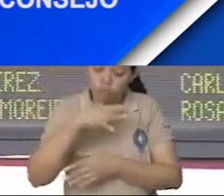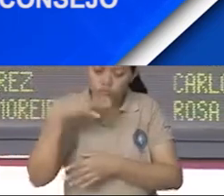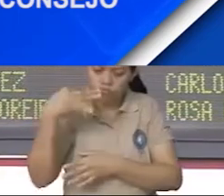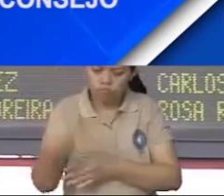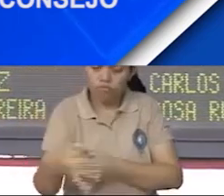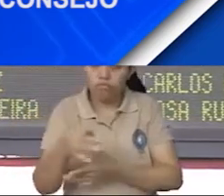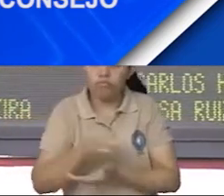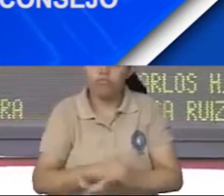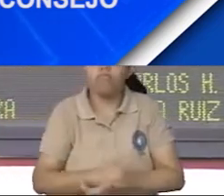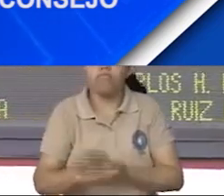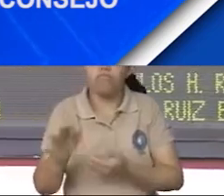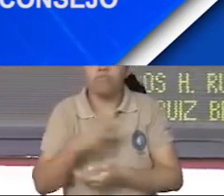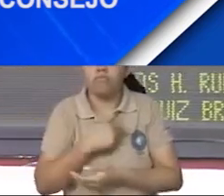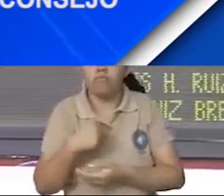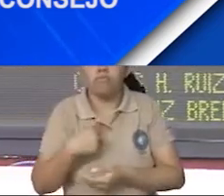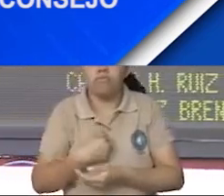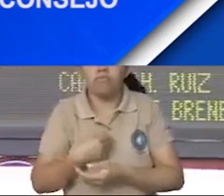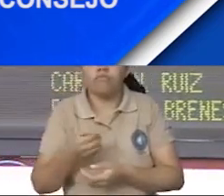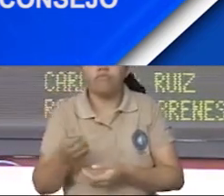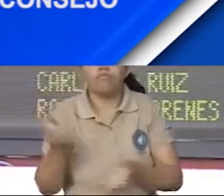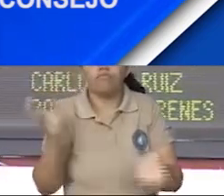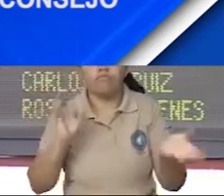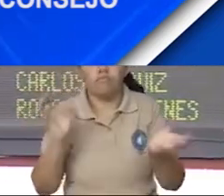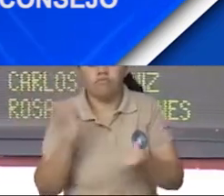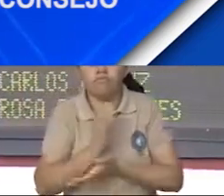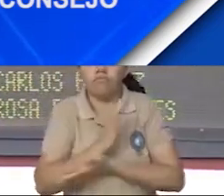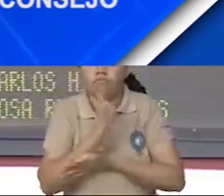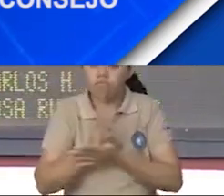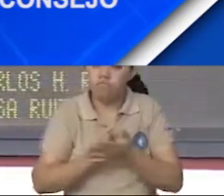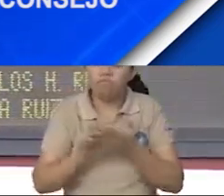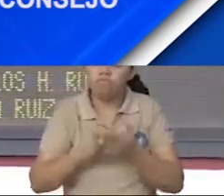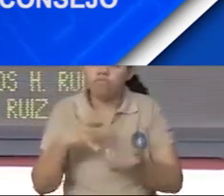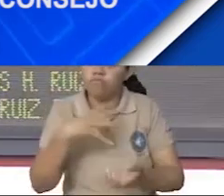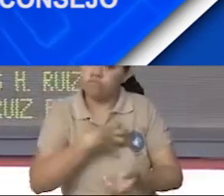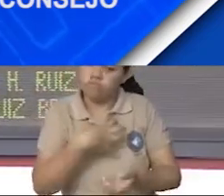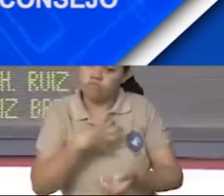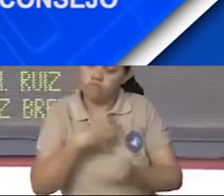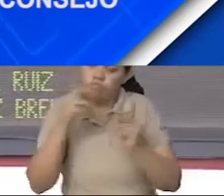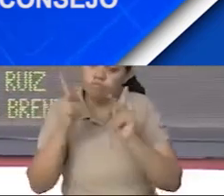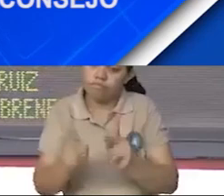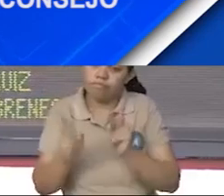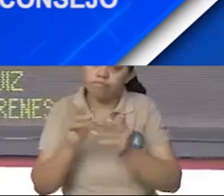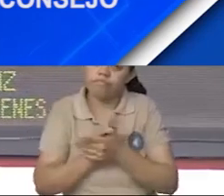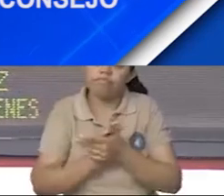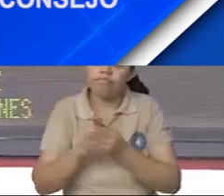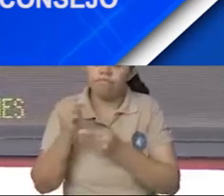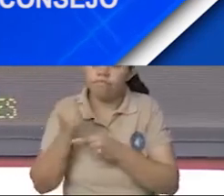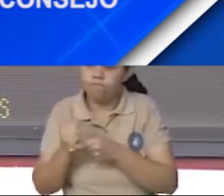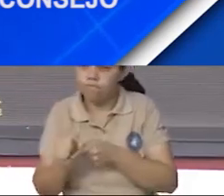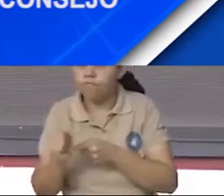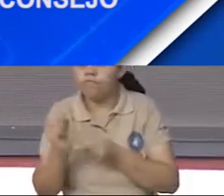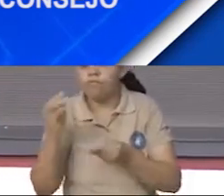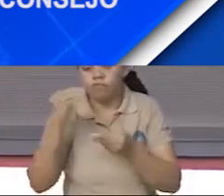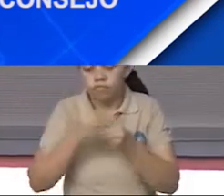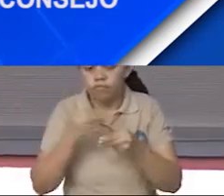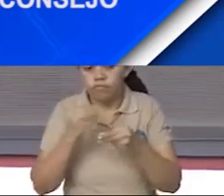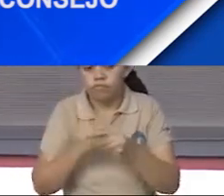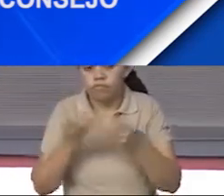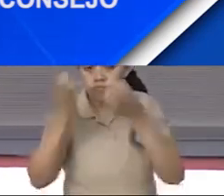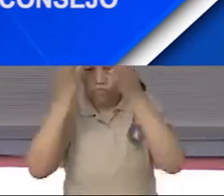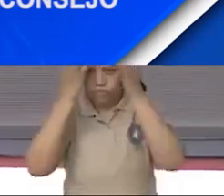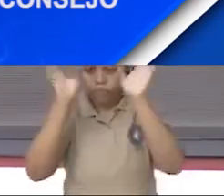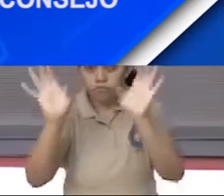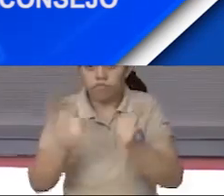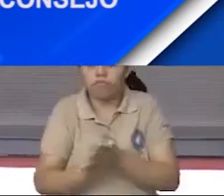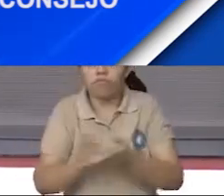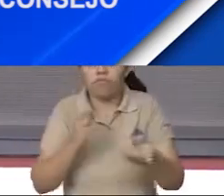garantizar la eficiencia del mercado y el bienestar de los consumidores mediante el fomento de la cultura